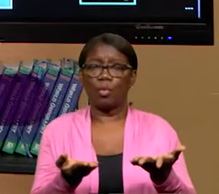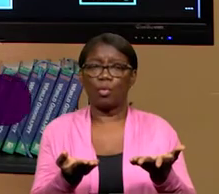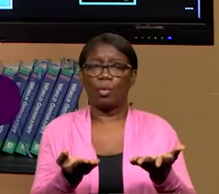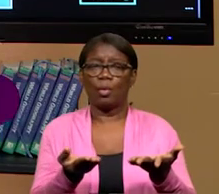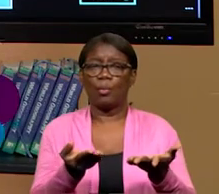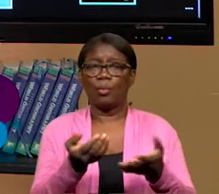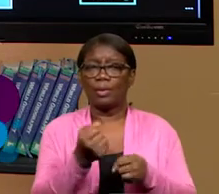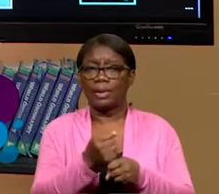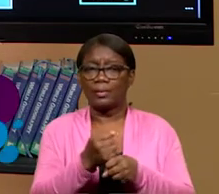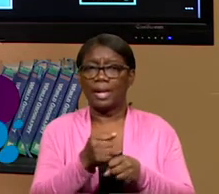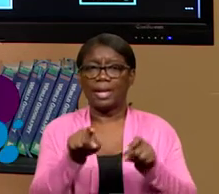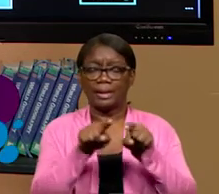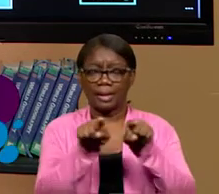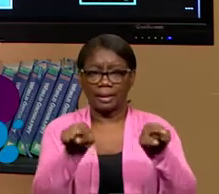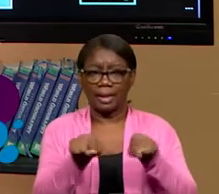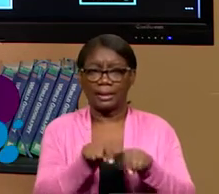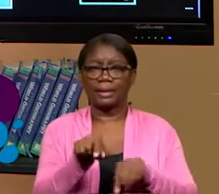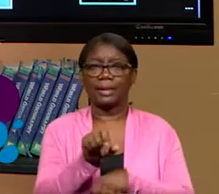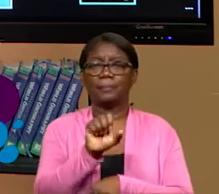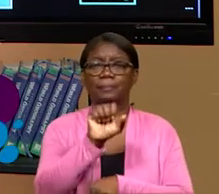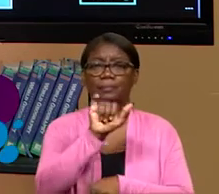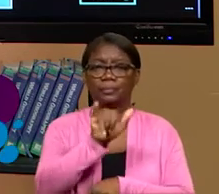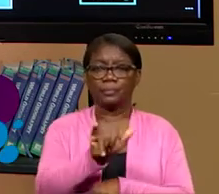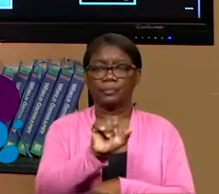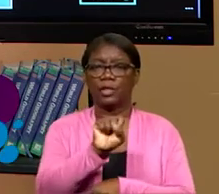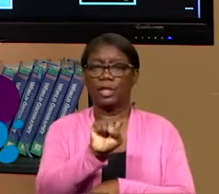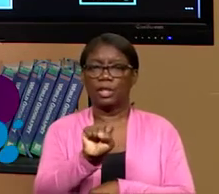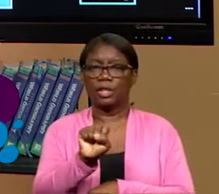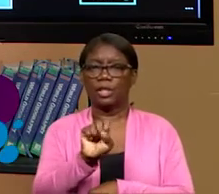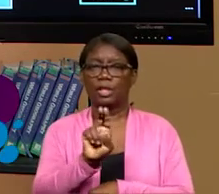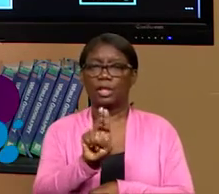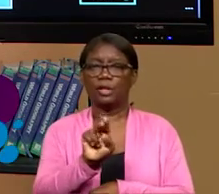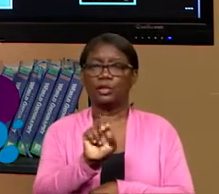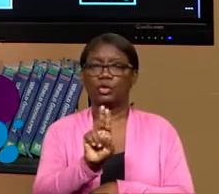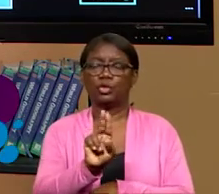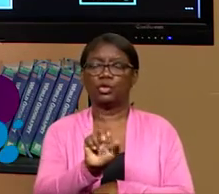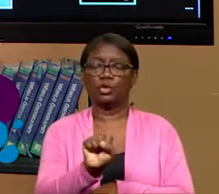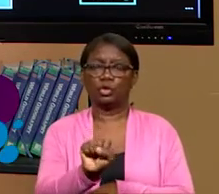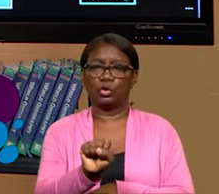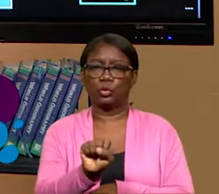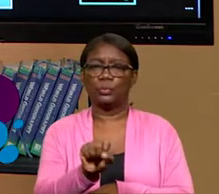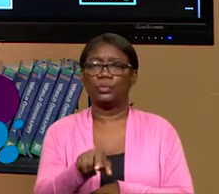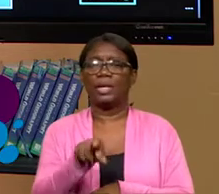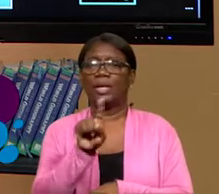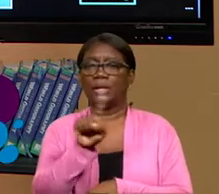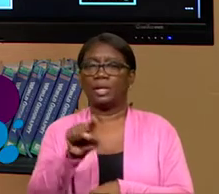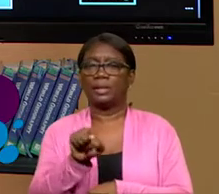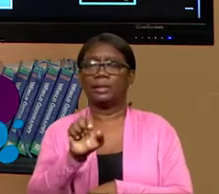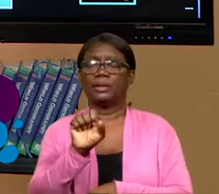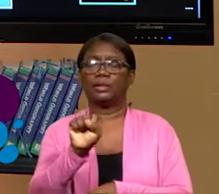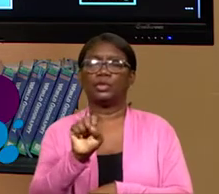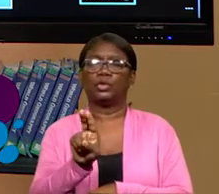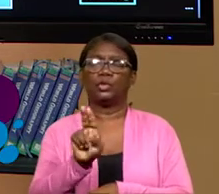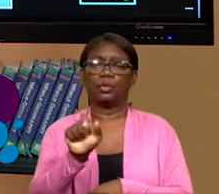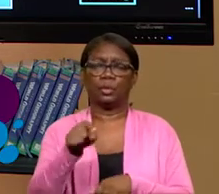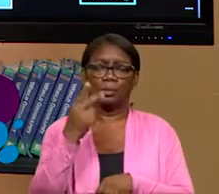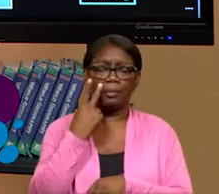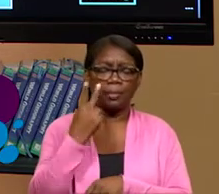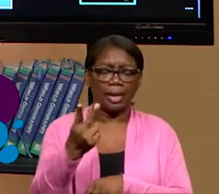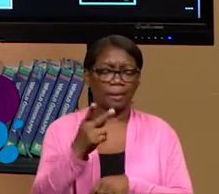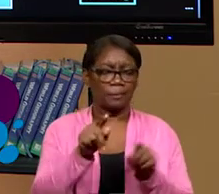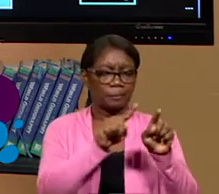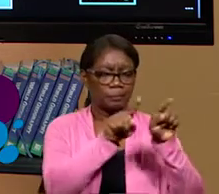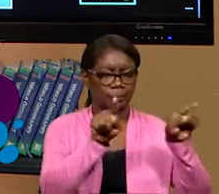y ZSUS. Vamos a observar. Definitivamente en este bloque que ustedes observan, las tarjetas GSUS